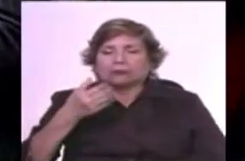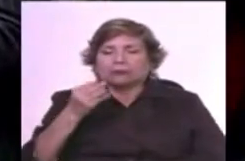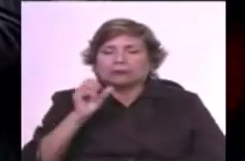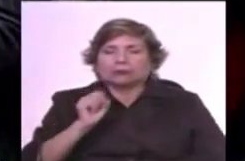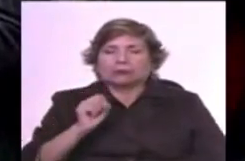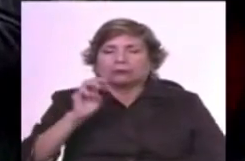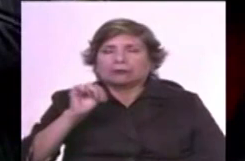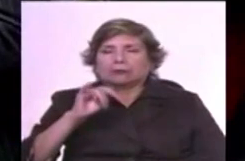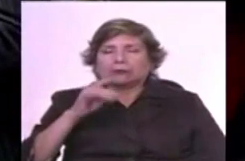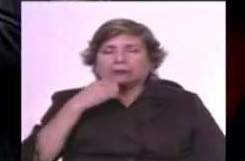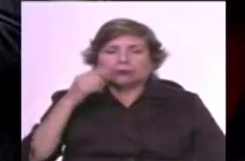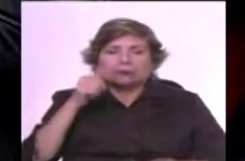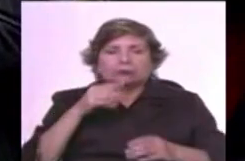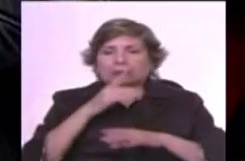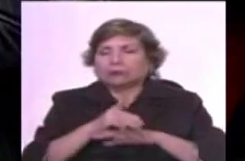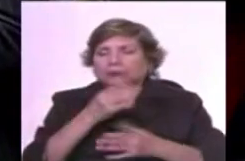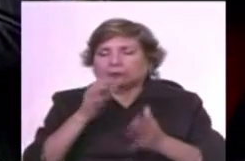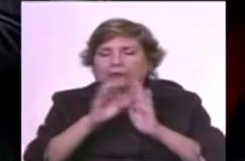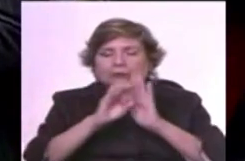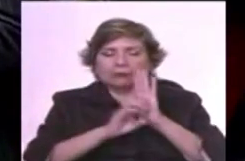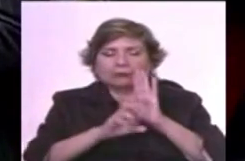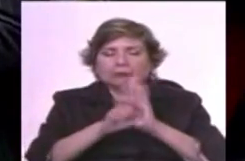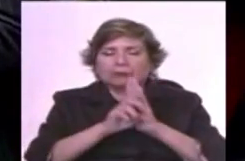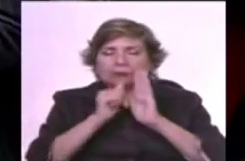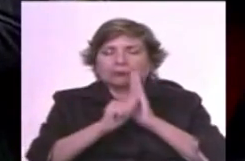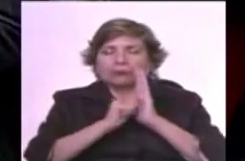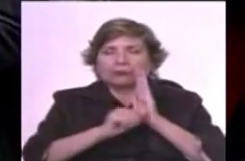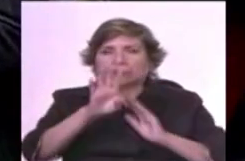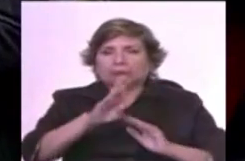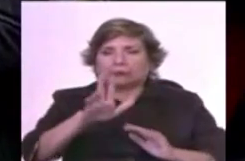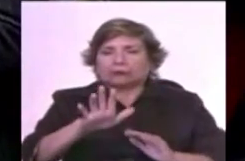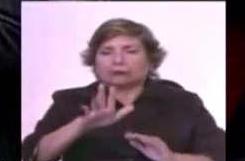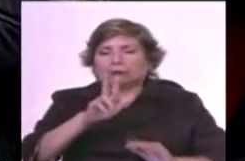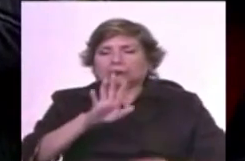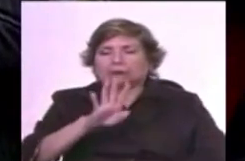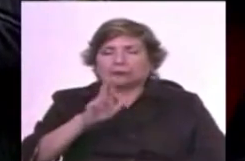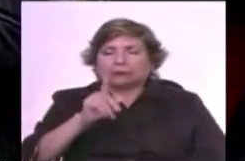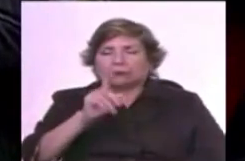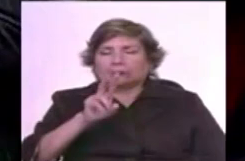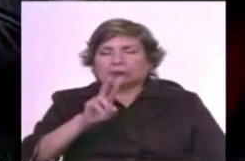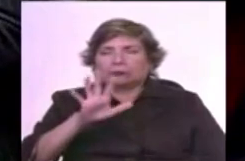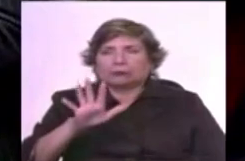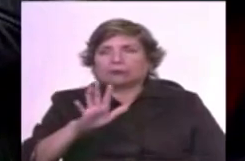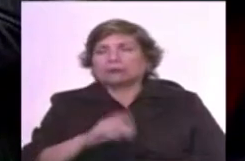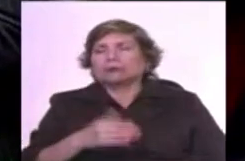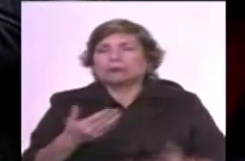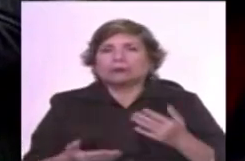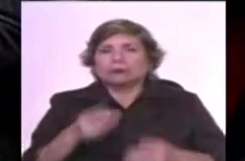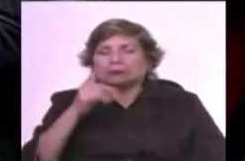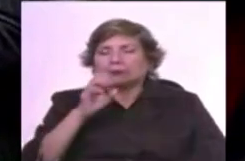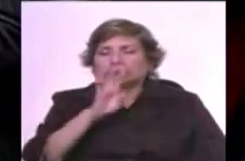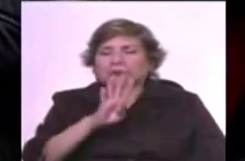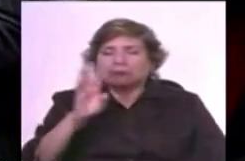Rosa Gutiérrez, al Parlamento para explicar el caso de aumentos de dengue. Hay que recordar que ayer ya fue aprobada